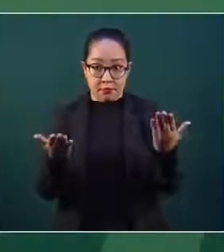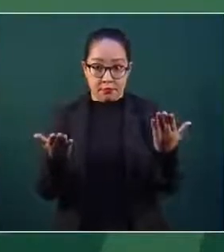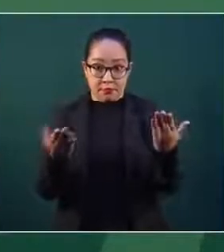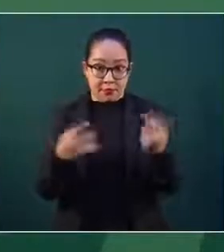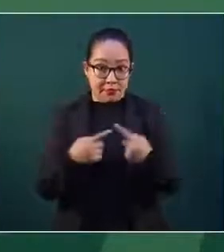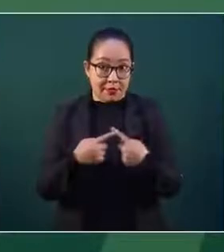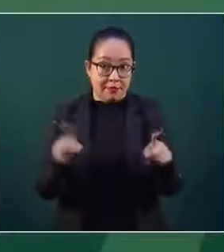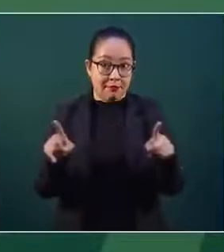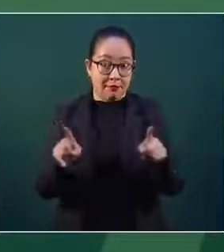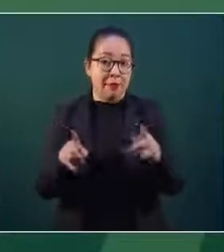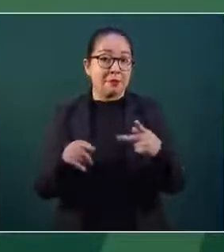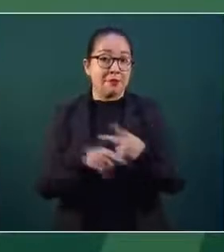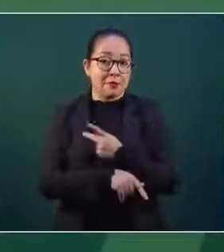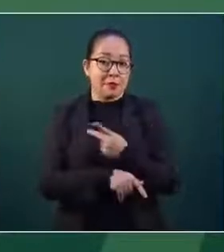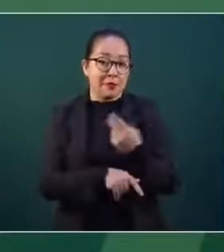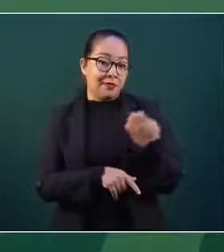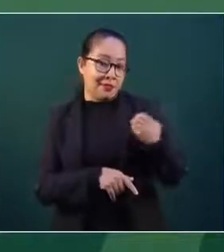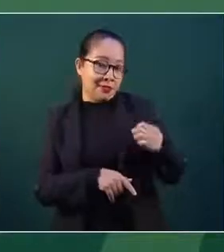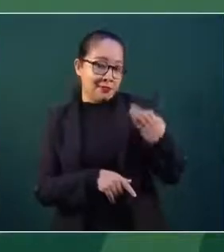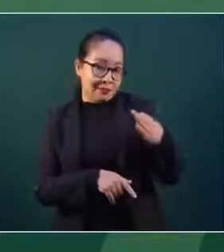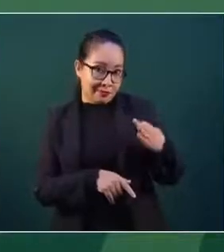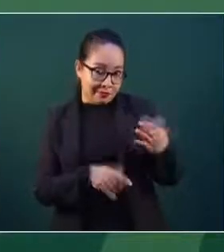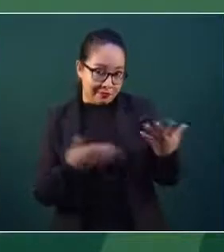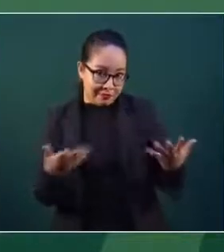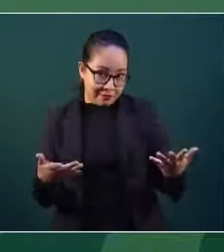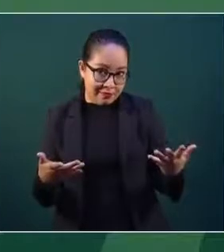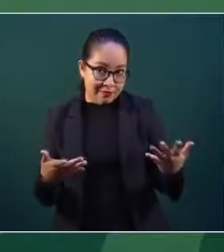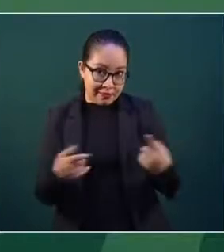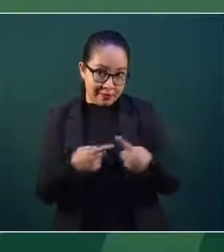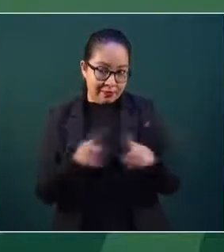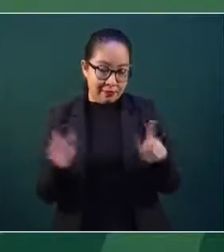con lo que sucedió en enero y en febrero,